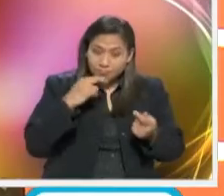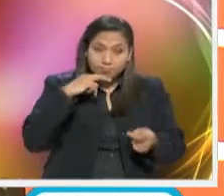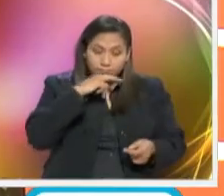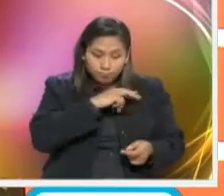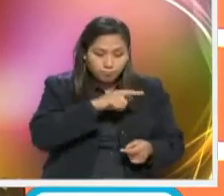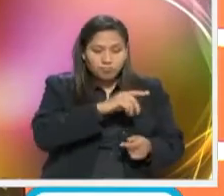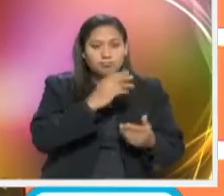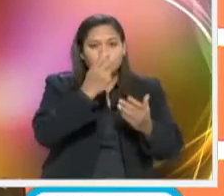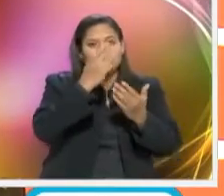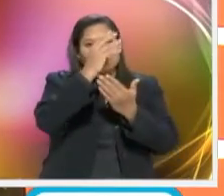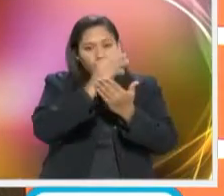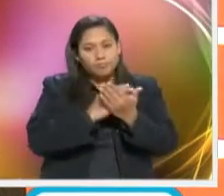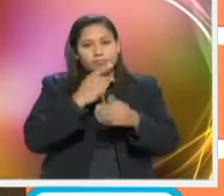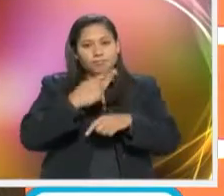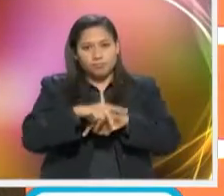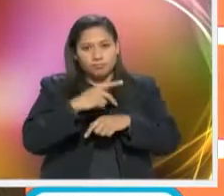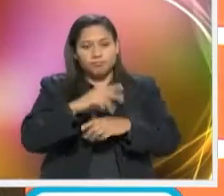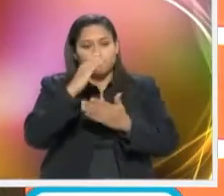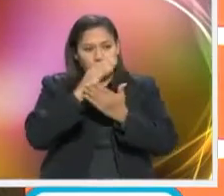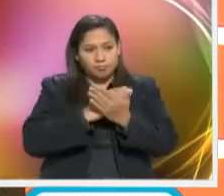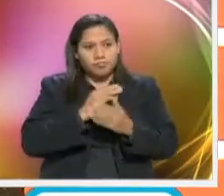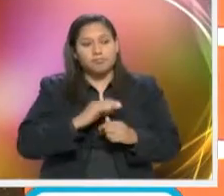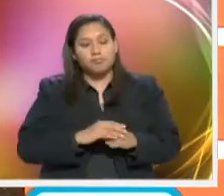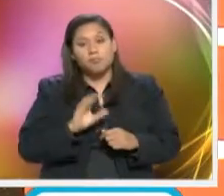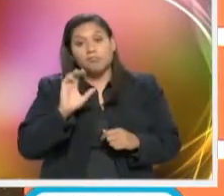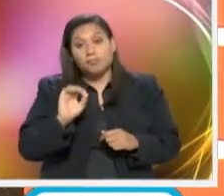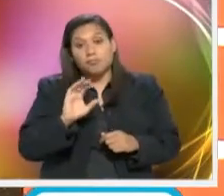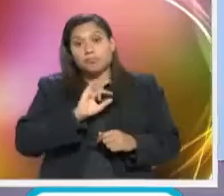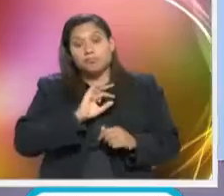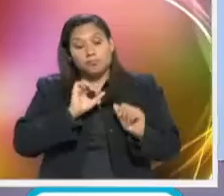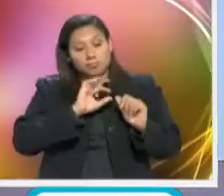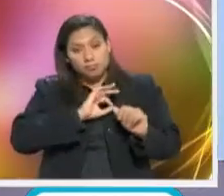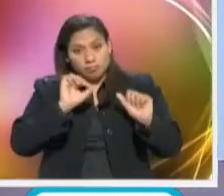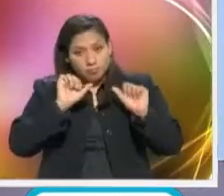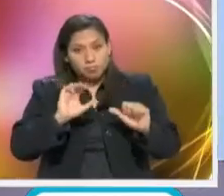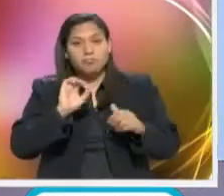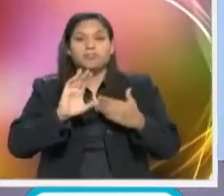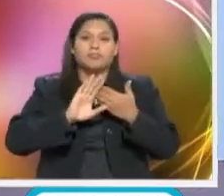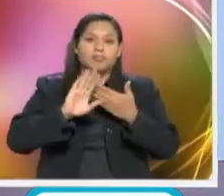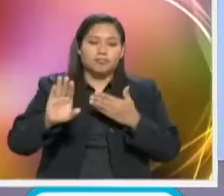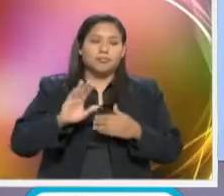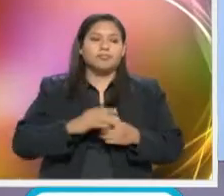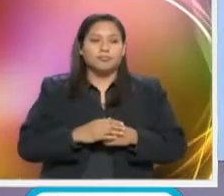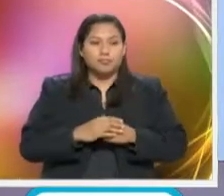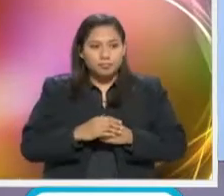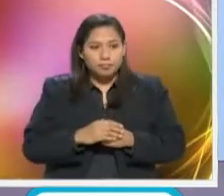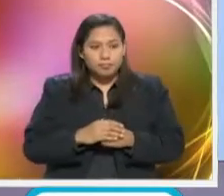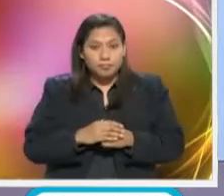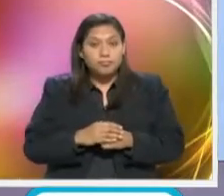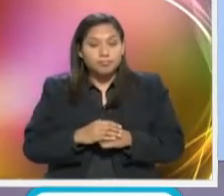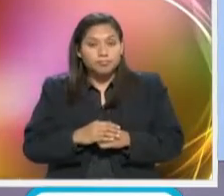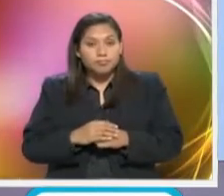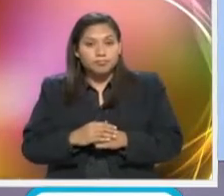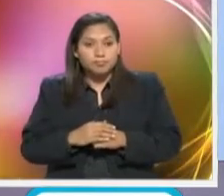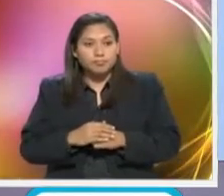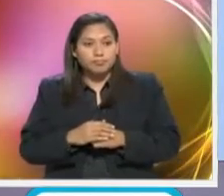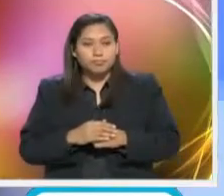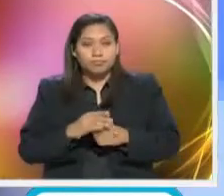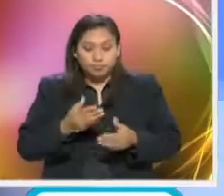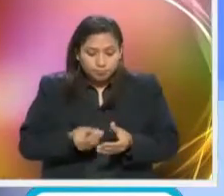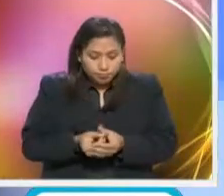se reducen los riesgos. Claro está. O a lo mejor hasta se pueden evitar. Claro, evitar, ¿no? Y así poder traer al mundo un